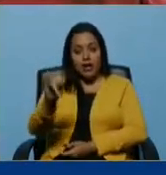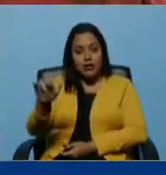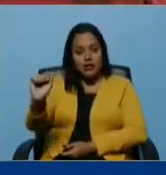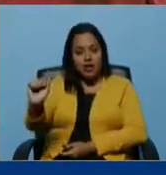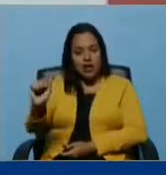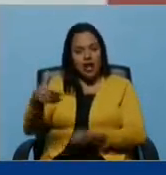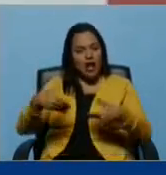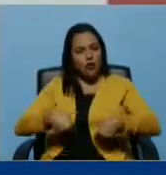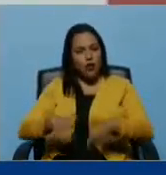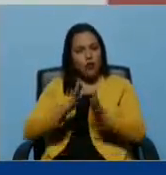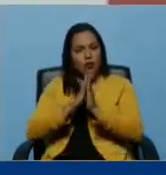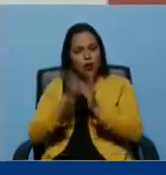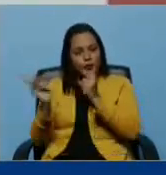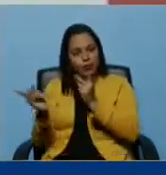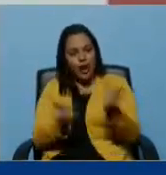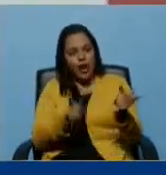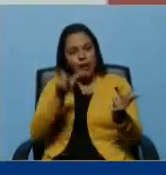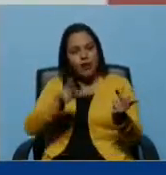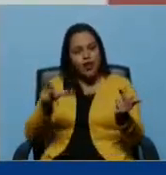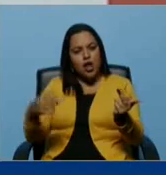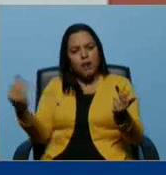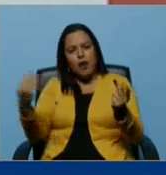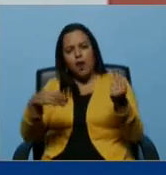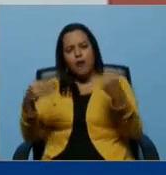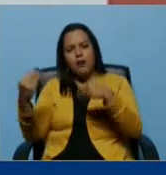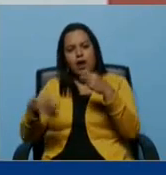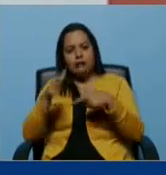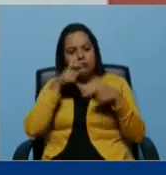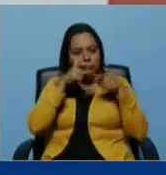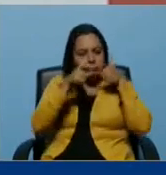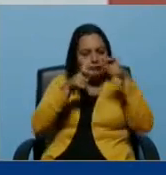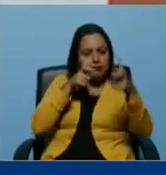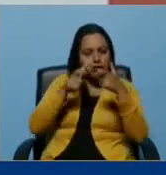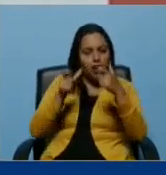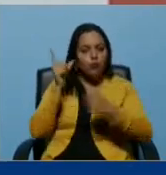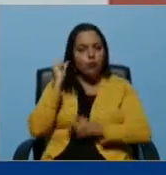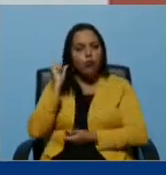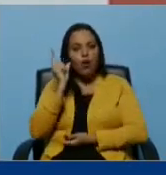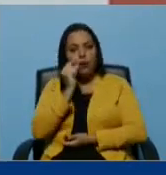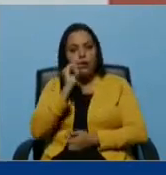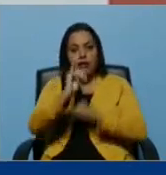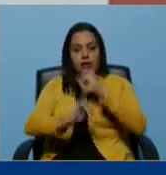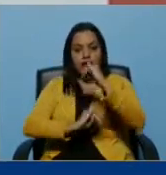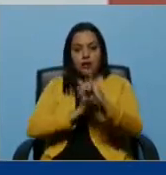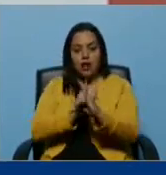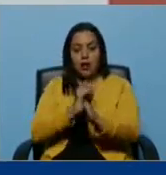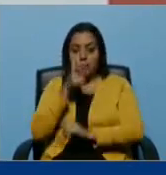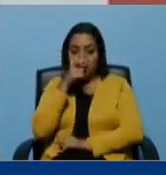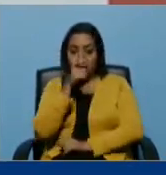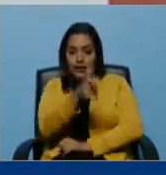número de veedores, porque esos veedores y veedoras ven,